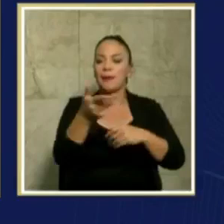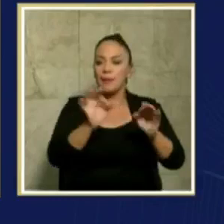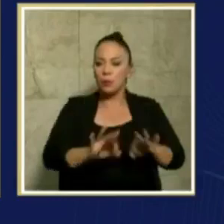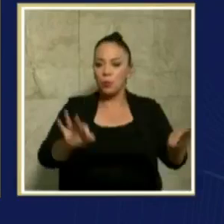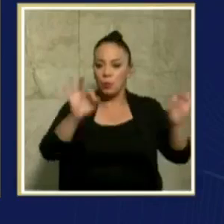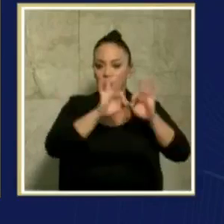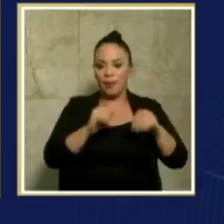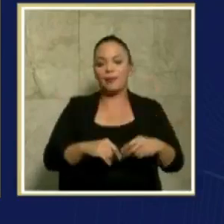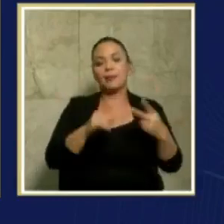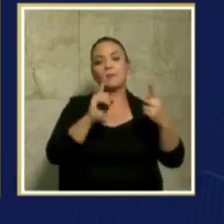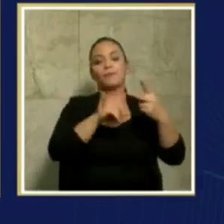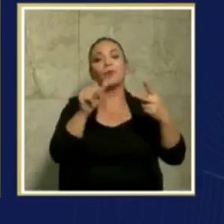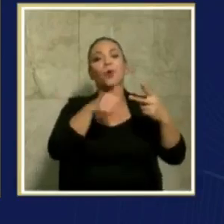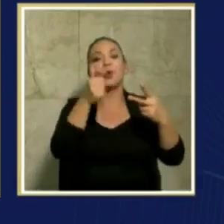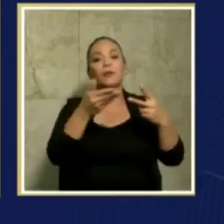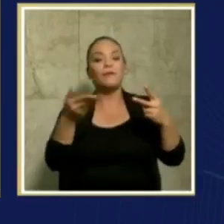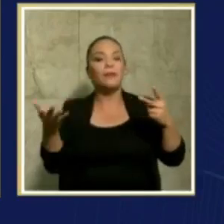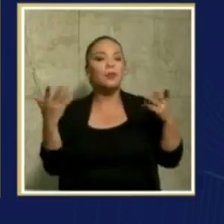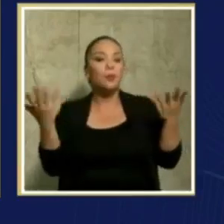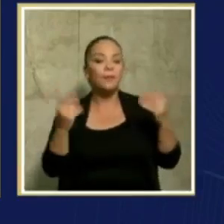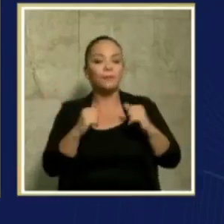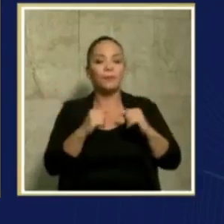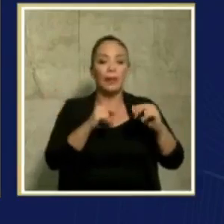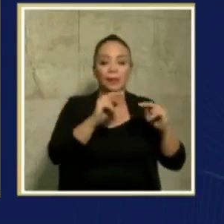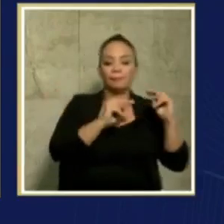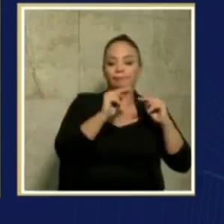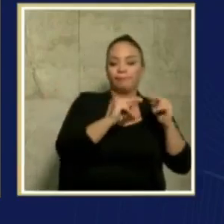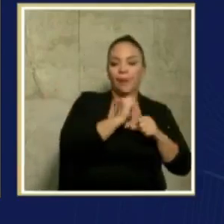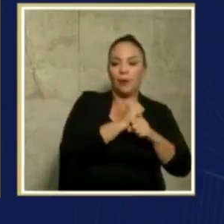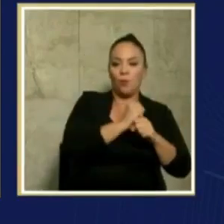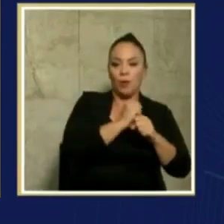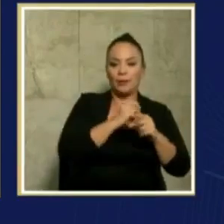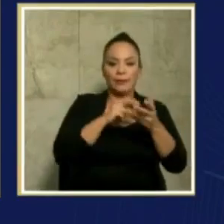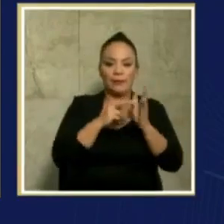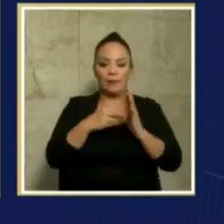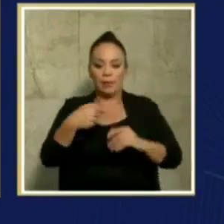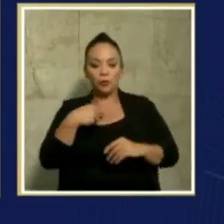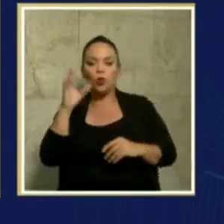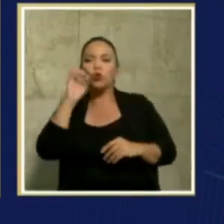importante. La otra herramienta, intermediación laboral. ¿Dónde busco empleo?